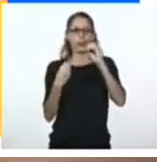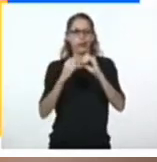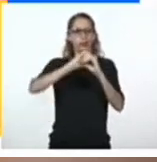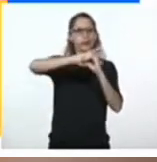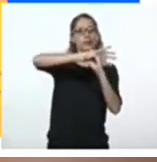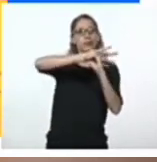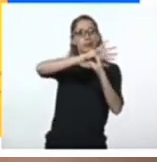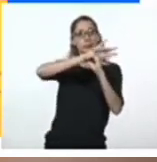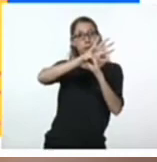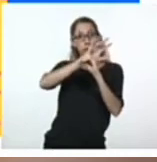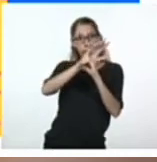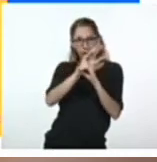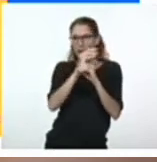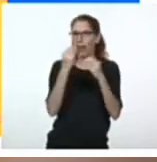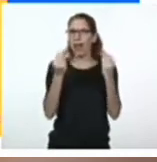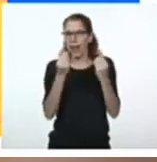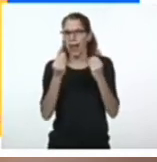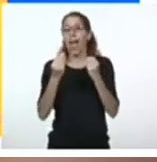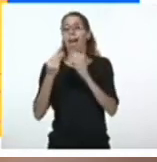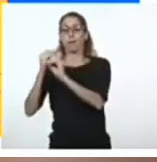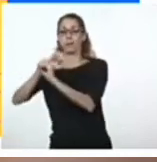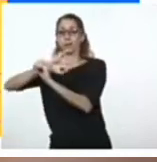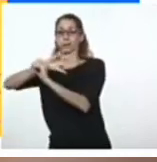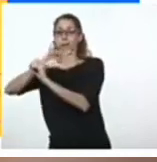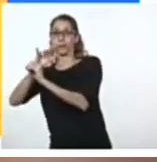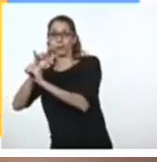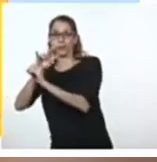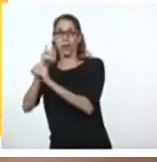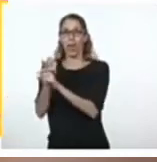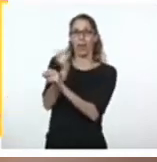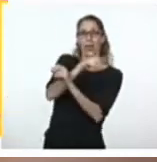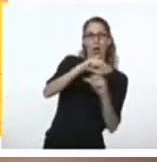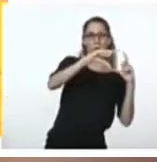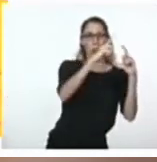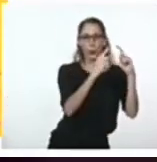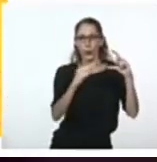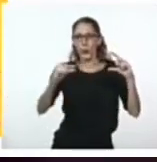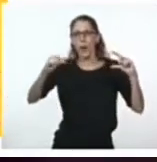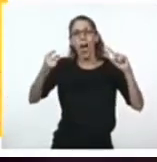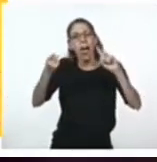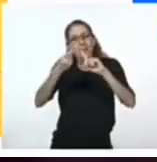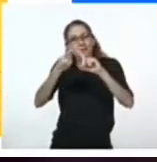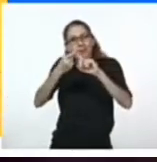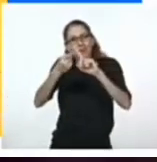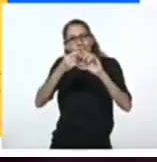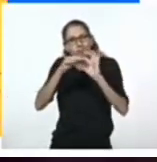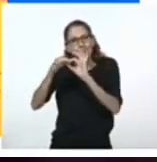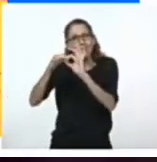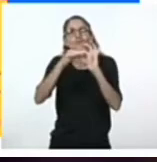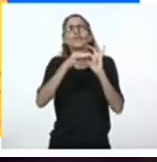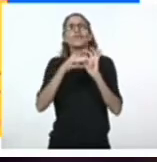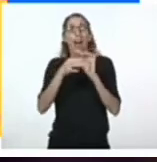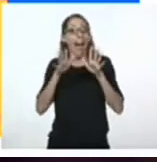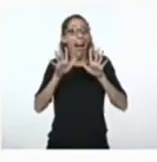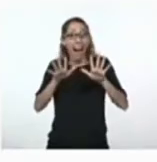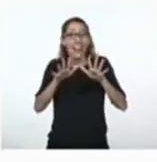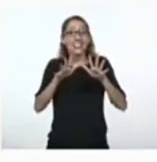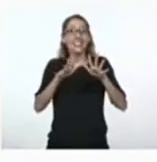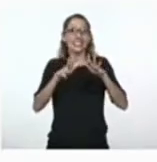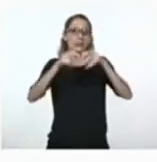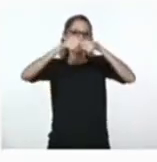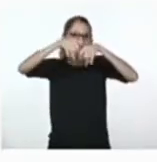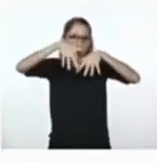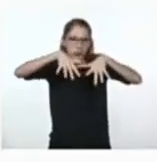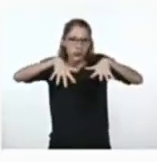están conectadas a las ramificaciones de los axones de varias neuronas vecinas. Y de este modo se forma una gran red.